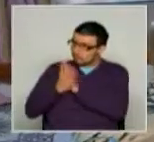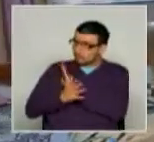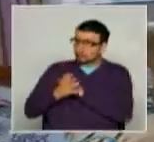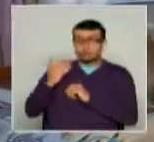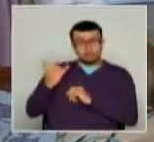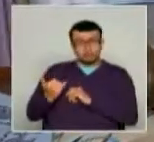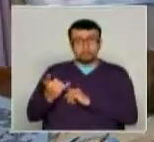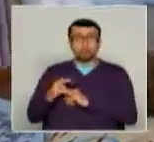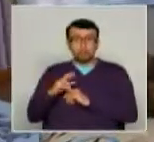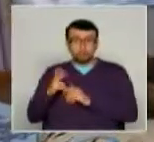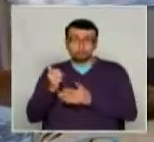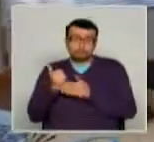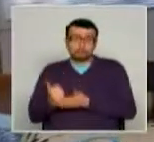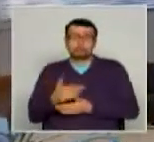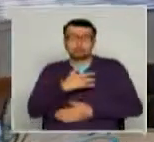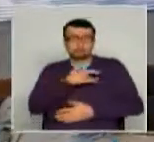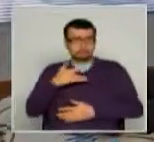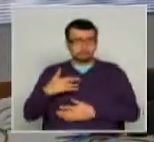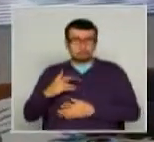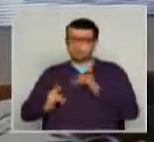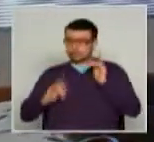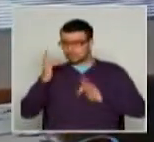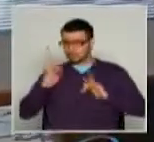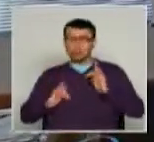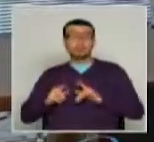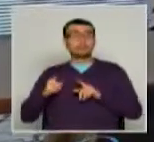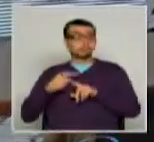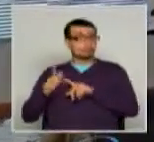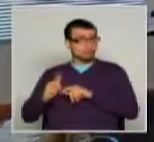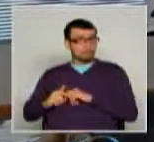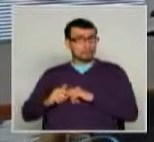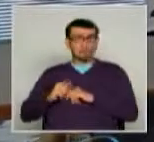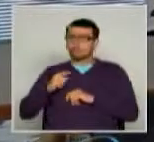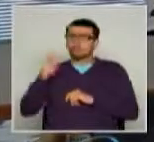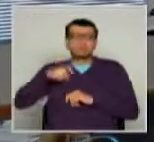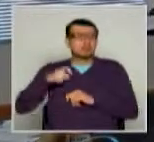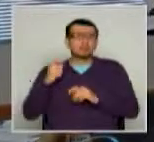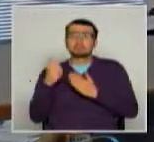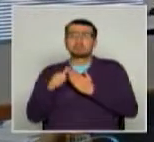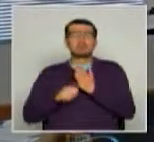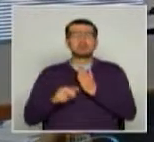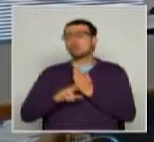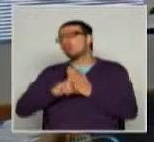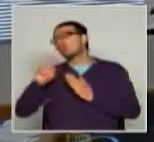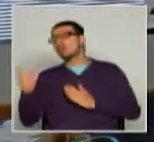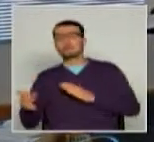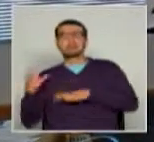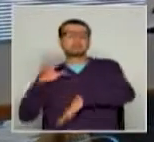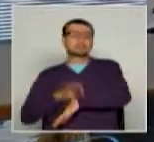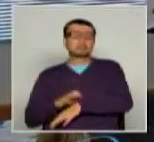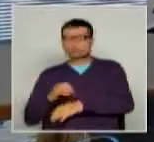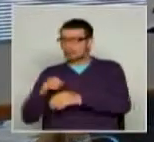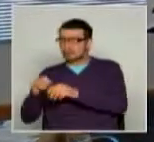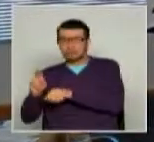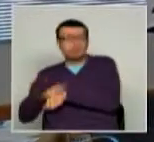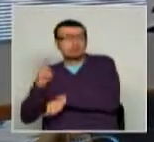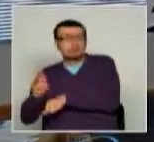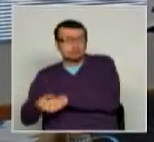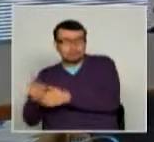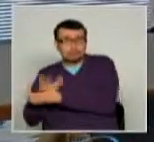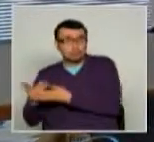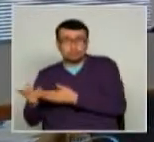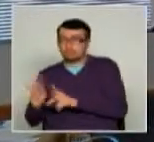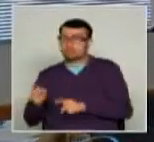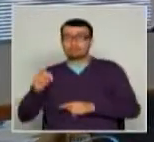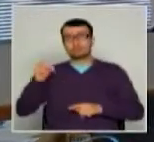otro tipo de ayudas biológicas, sin ser este un programa de medicina alternativa ni de naturismo, nada.